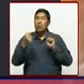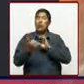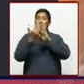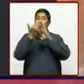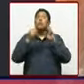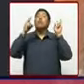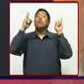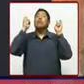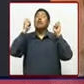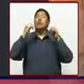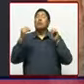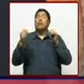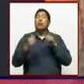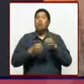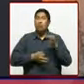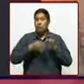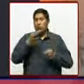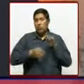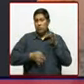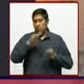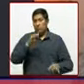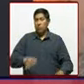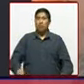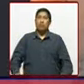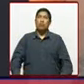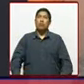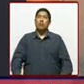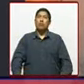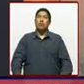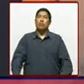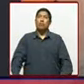por los cargos en su contra.